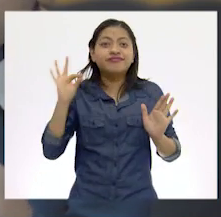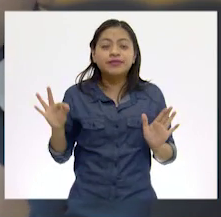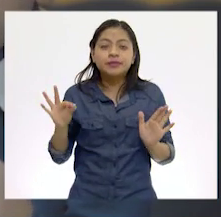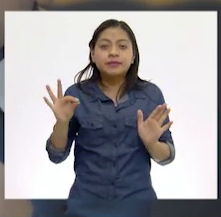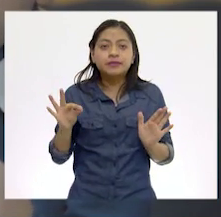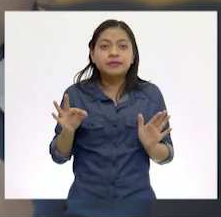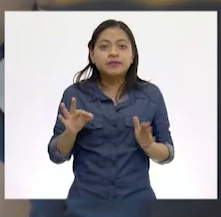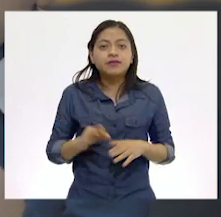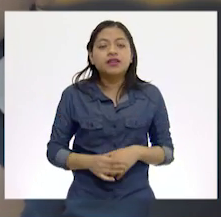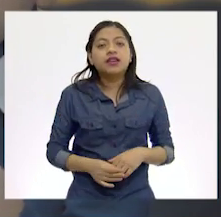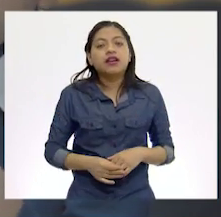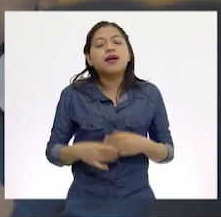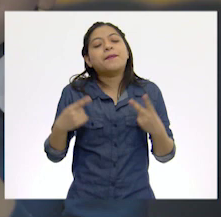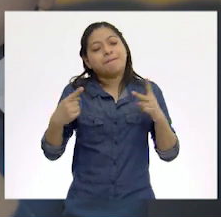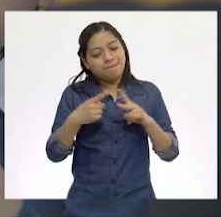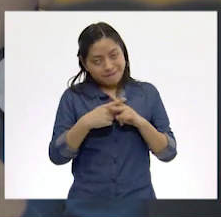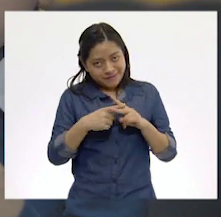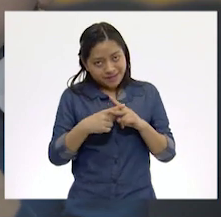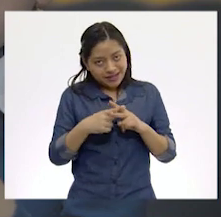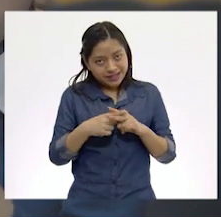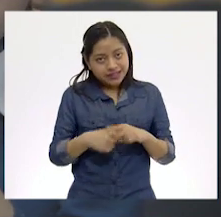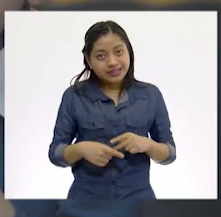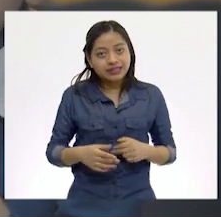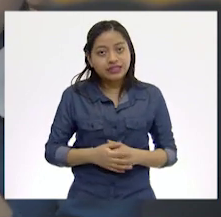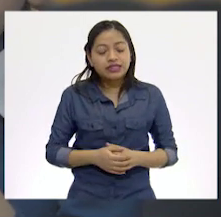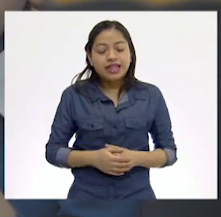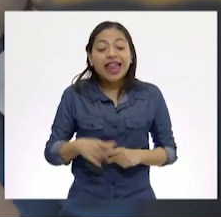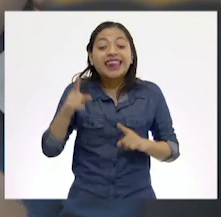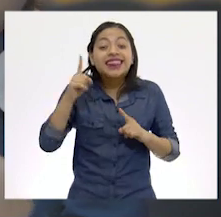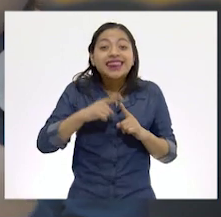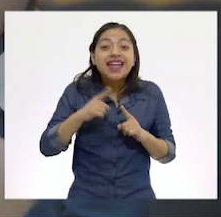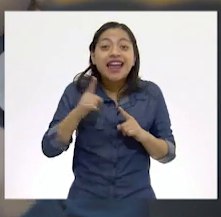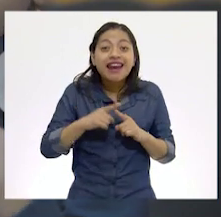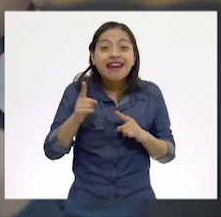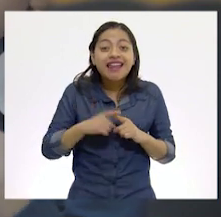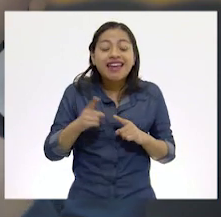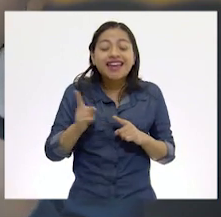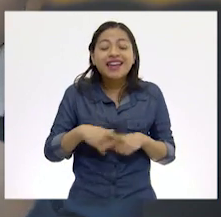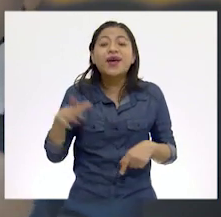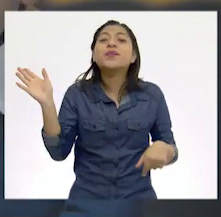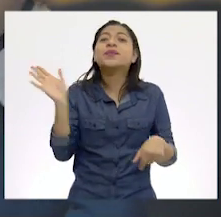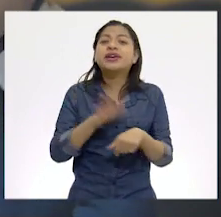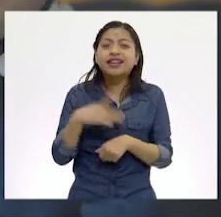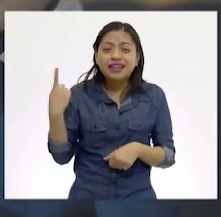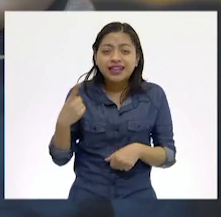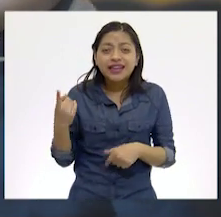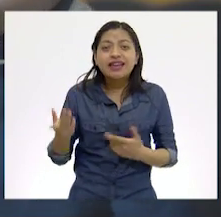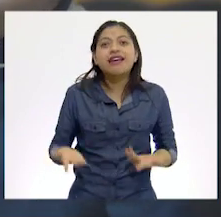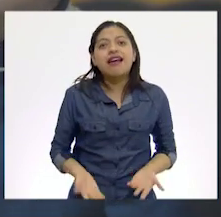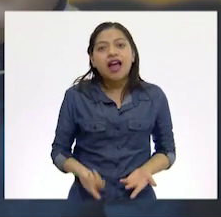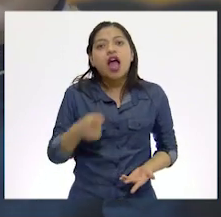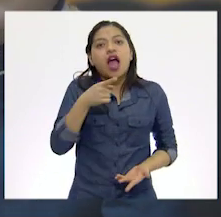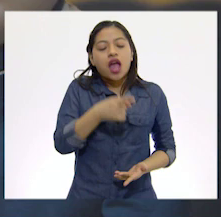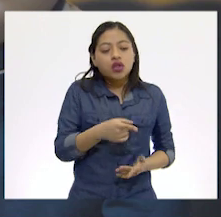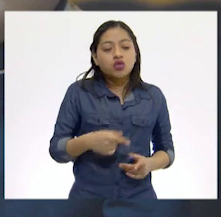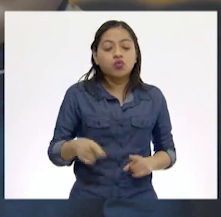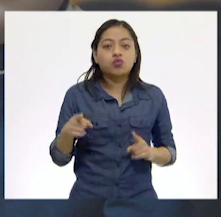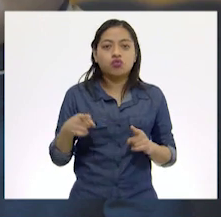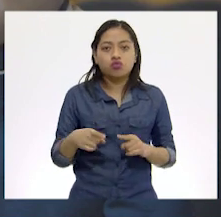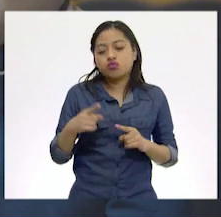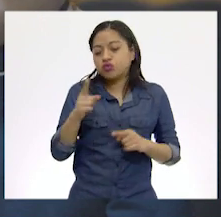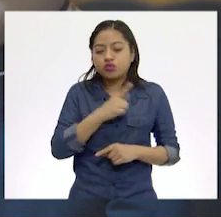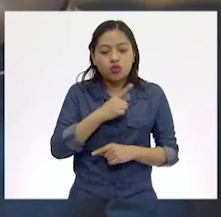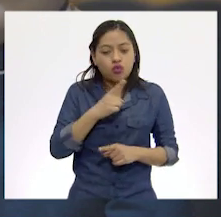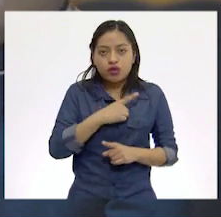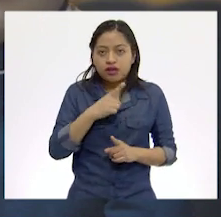las matemáticas de la tarea, porque básicamente tienes que hacer varios